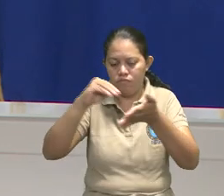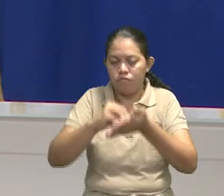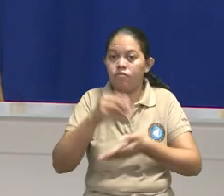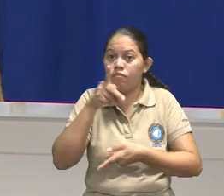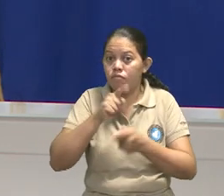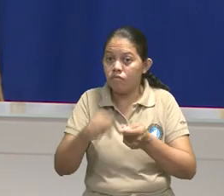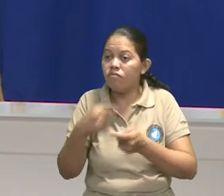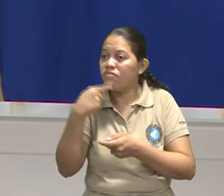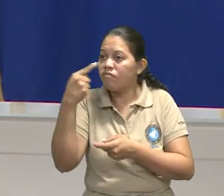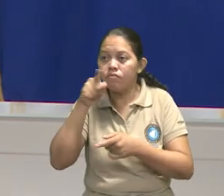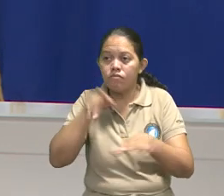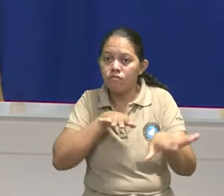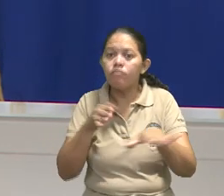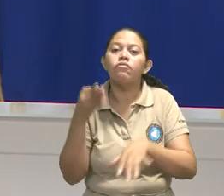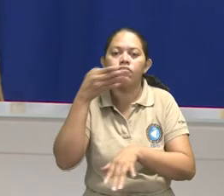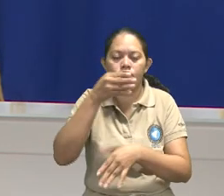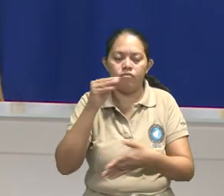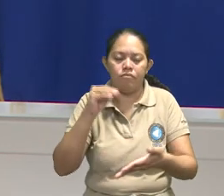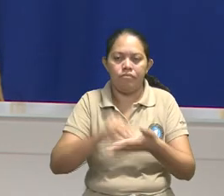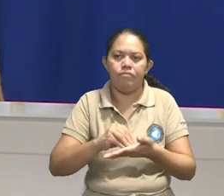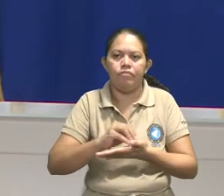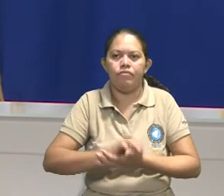autorizado para ello.